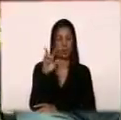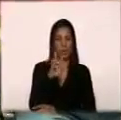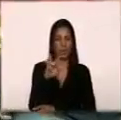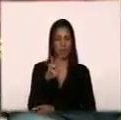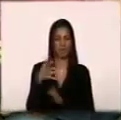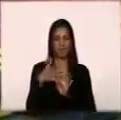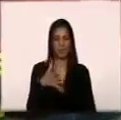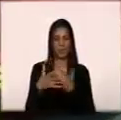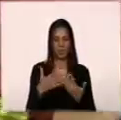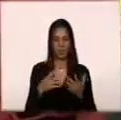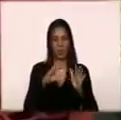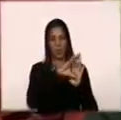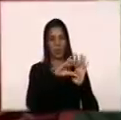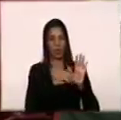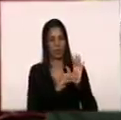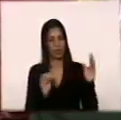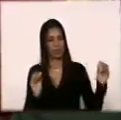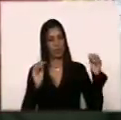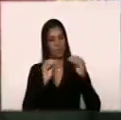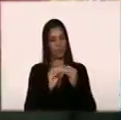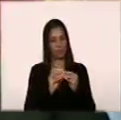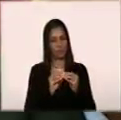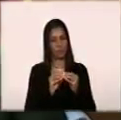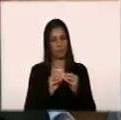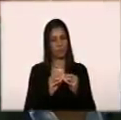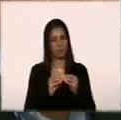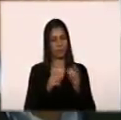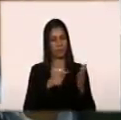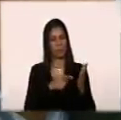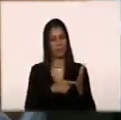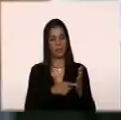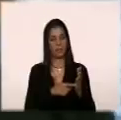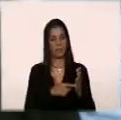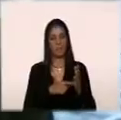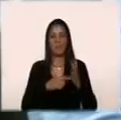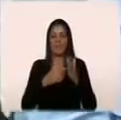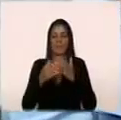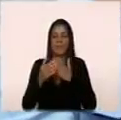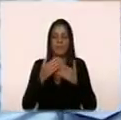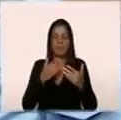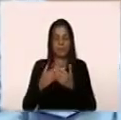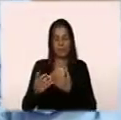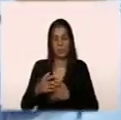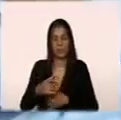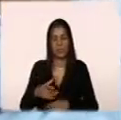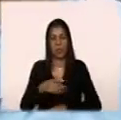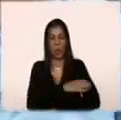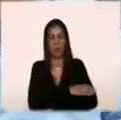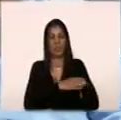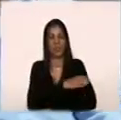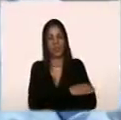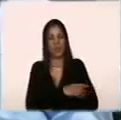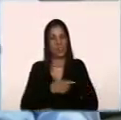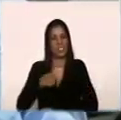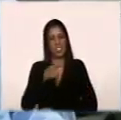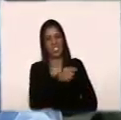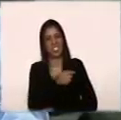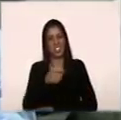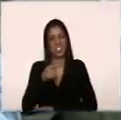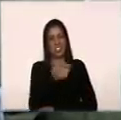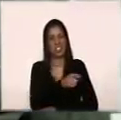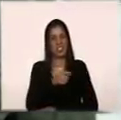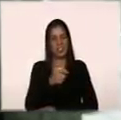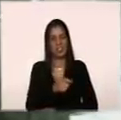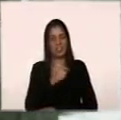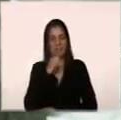el marco de la Constitución. Y todo esto a pesar del feroz ataque, del